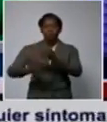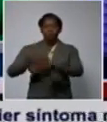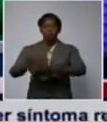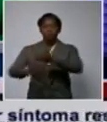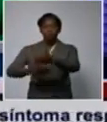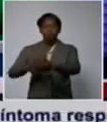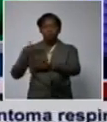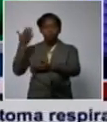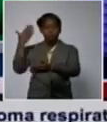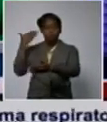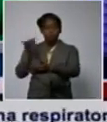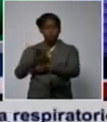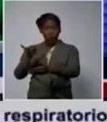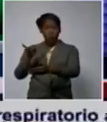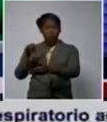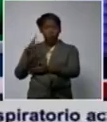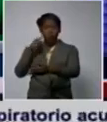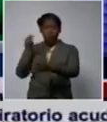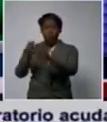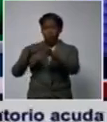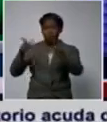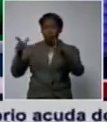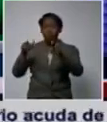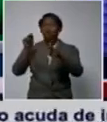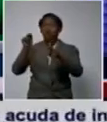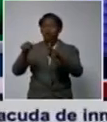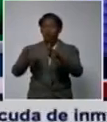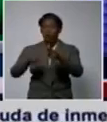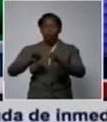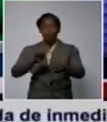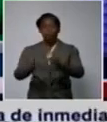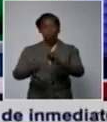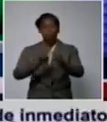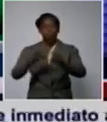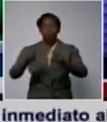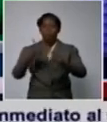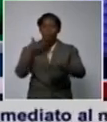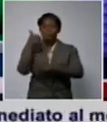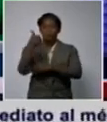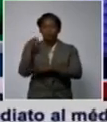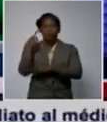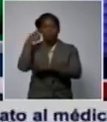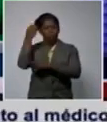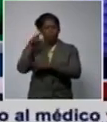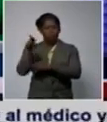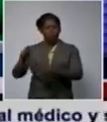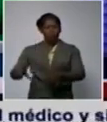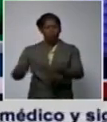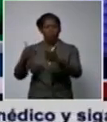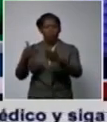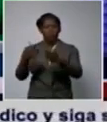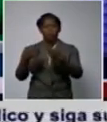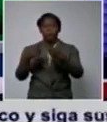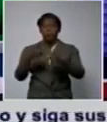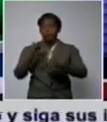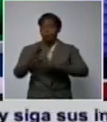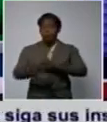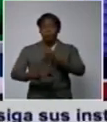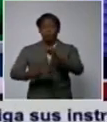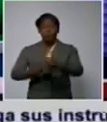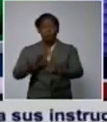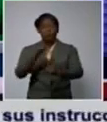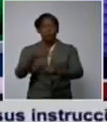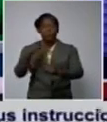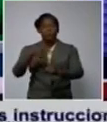anterior, cuando se pasó varios meses sin tener casos confirmados de COVID. Pero ahí ya hacemos